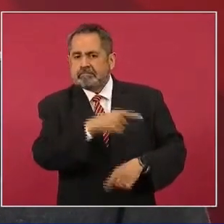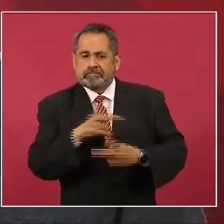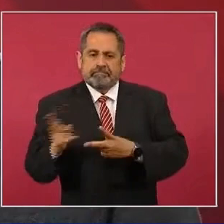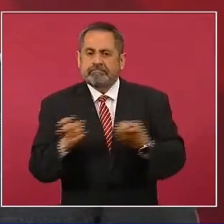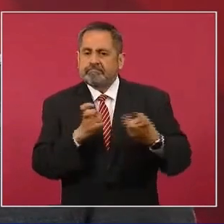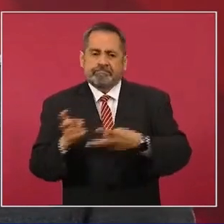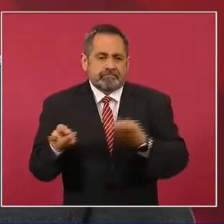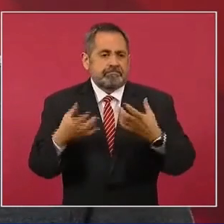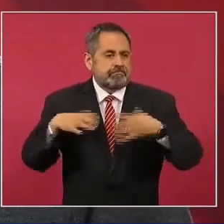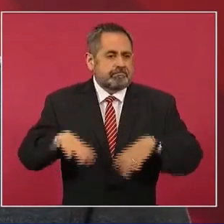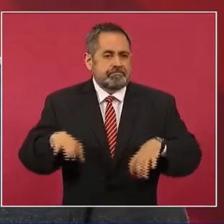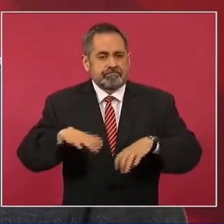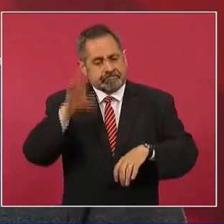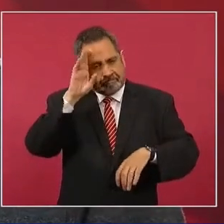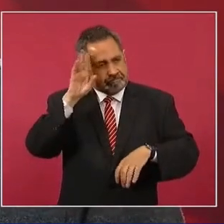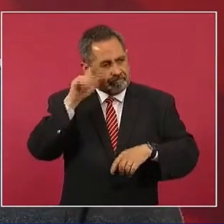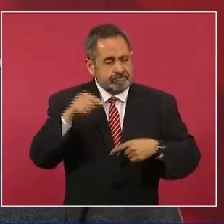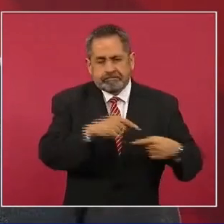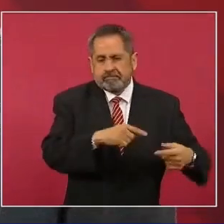saqueo.